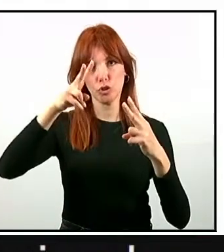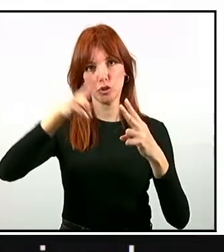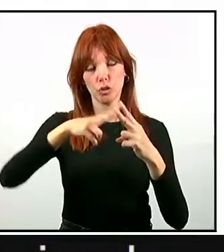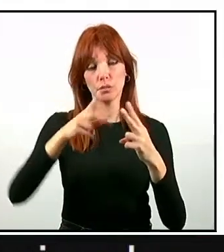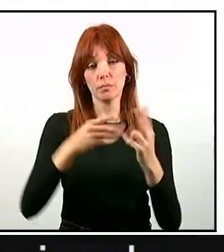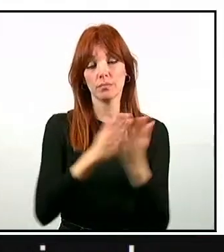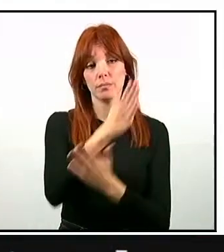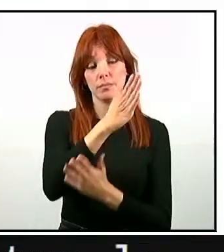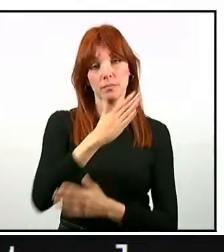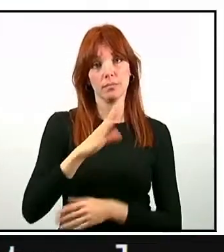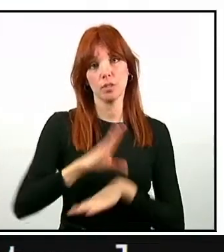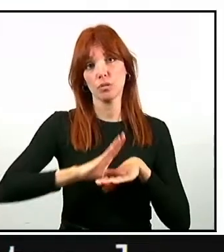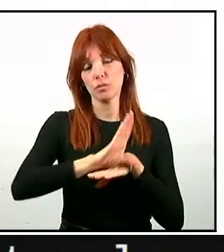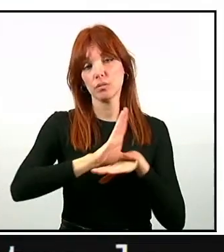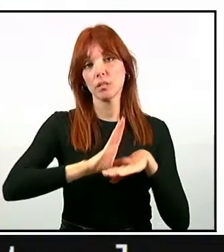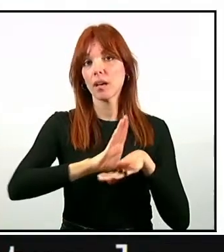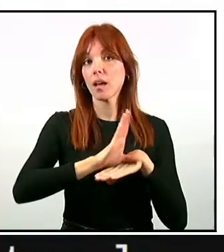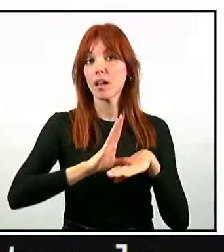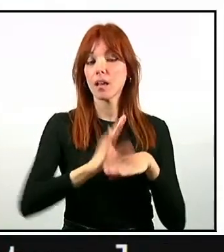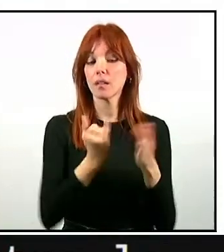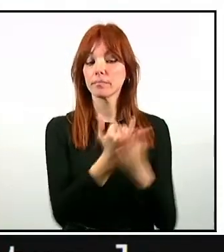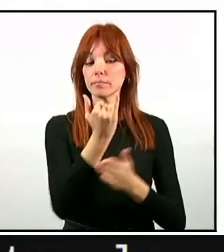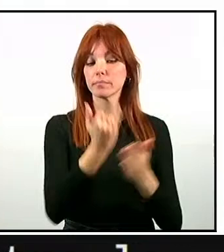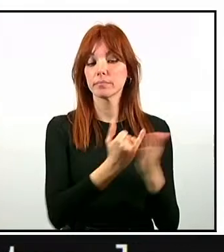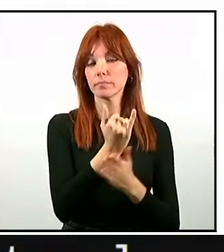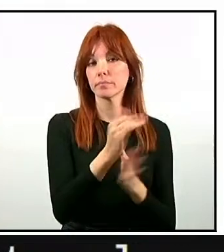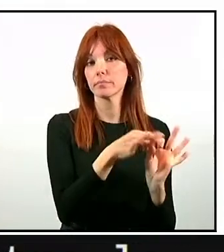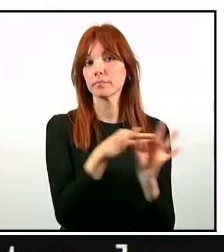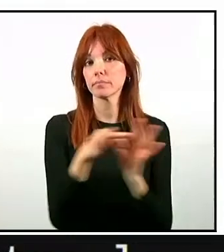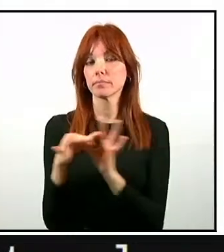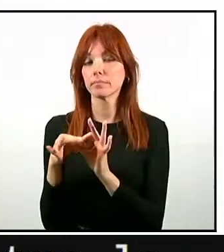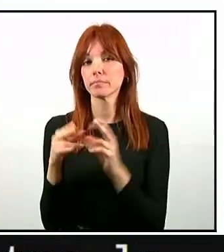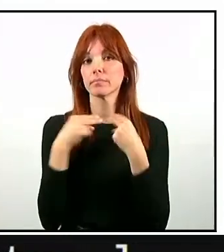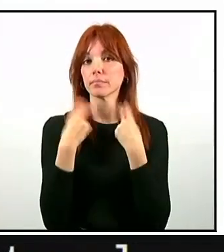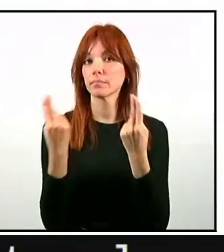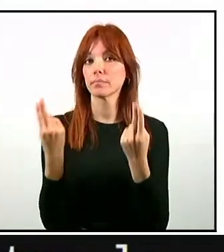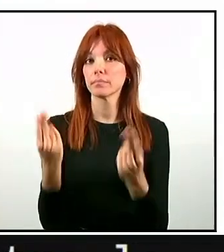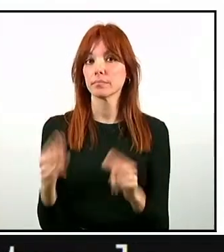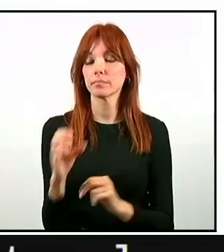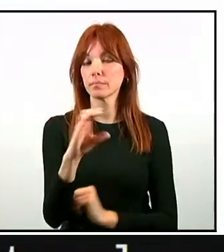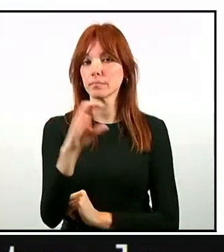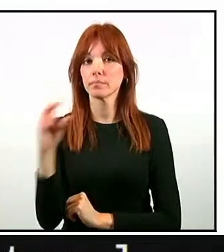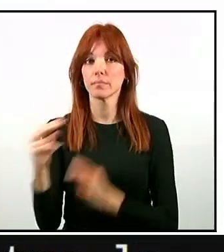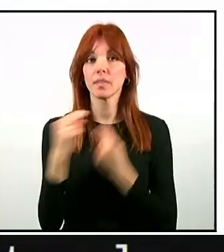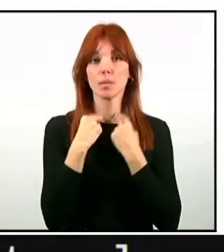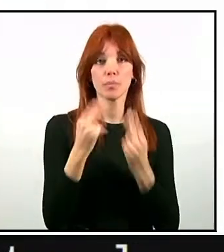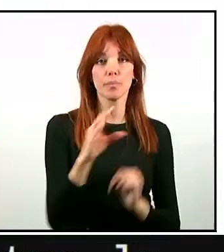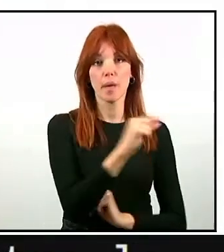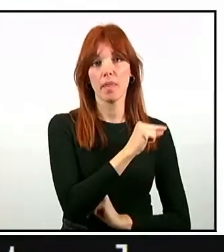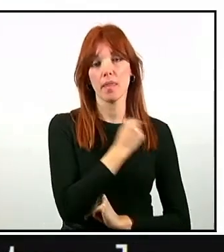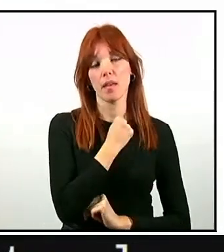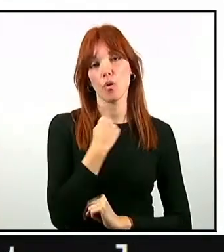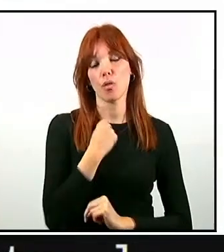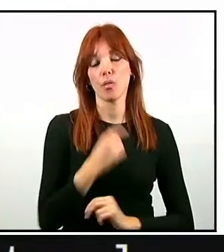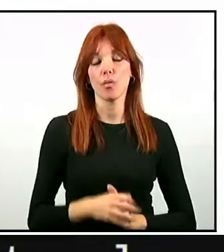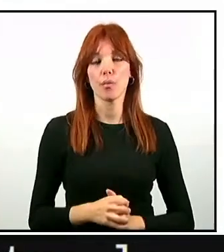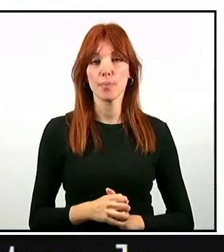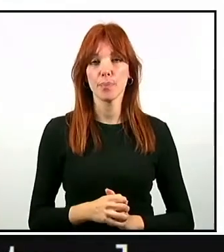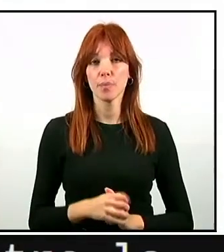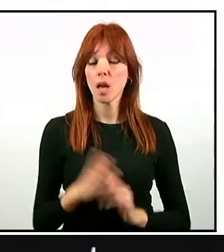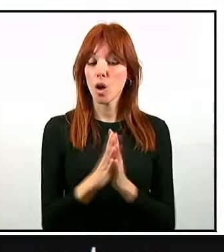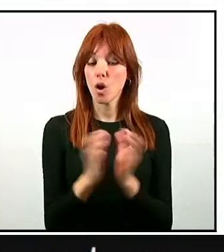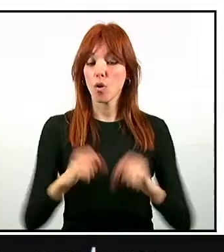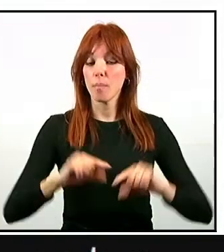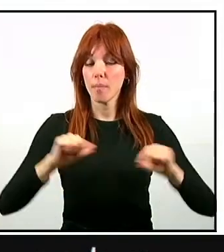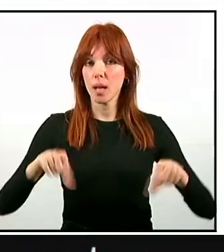entre la Consejería de Agricultura y las Diputaciones de Cáceres y de Badajoz. Estos convenios